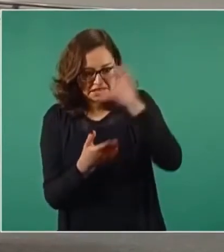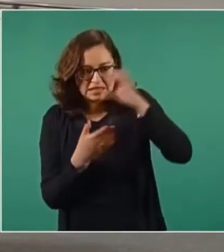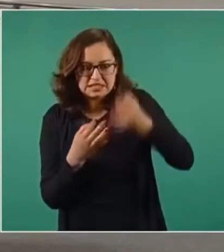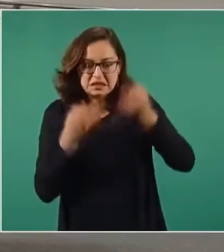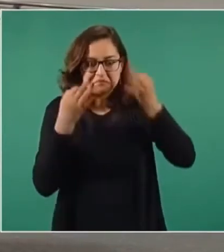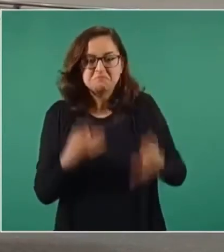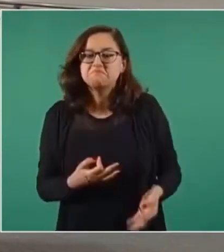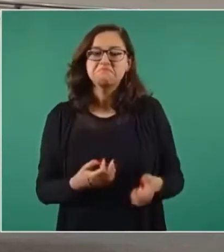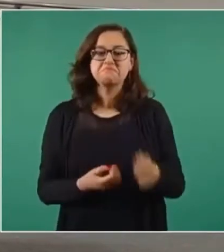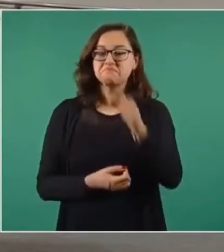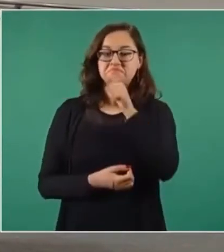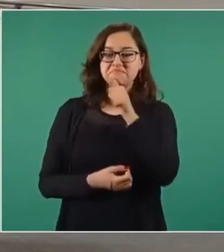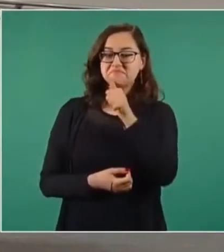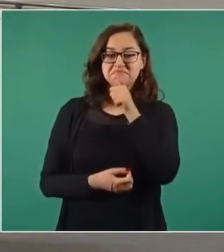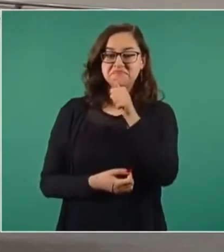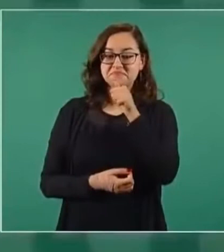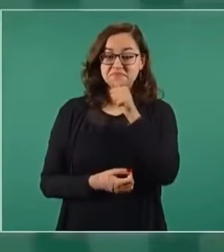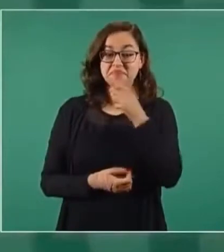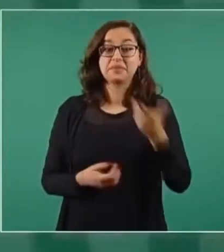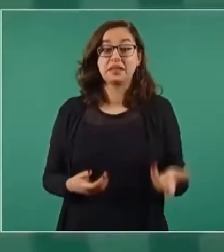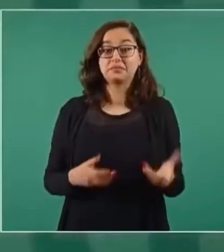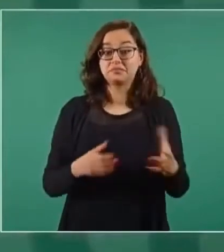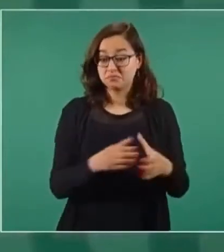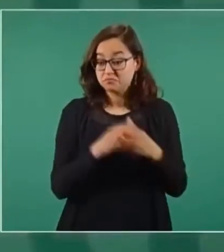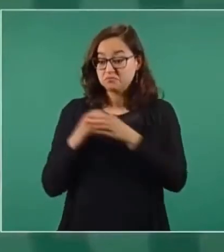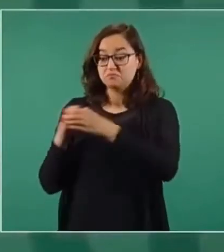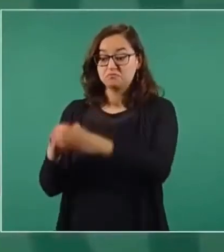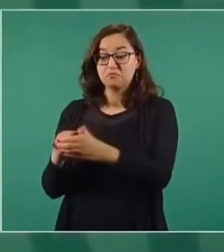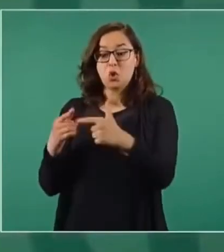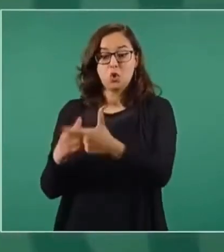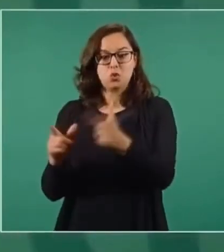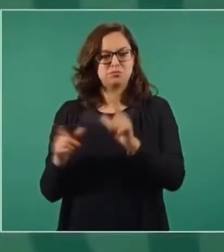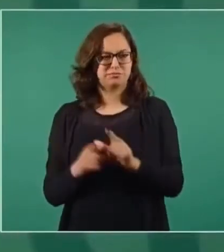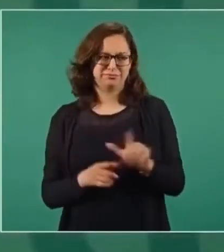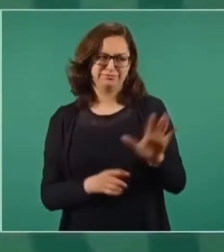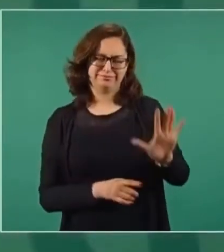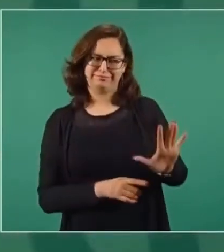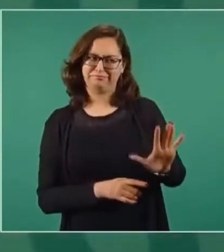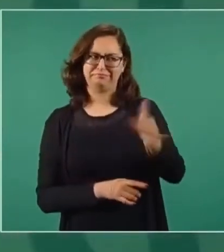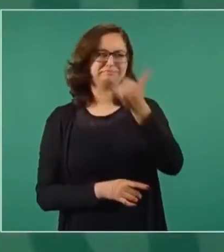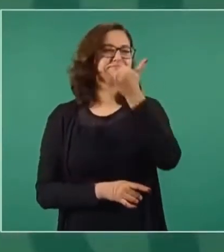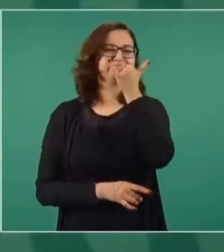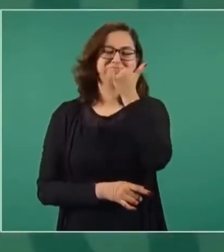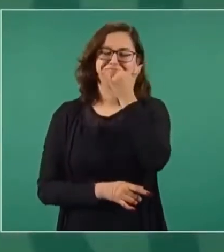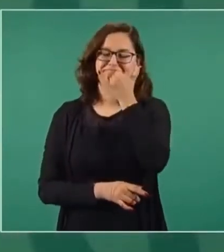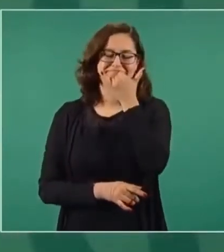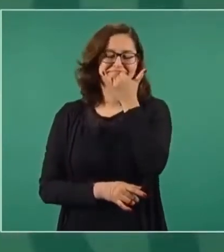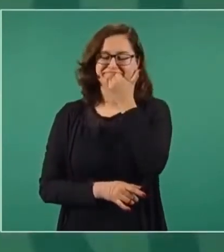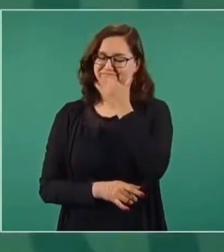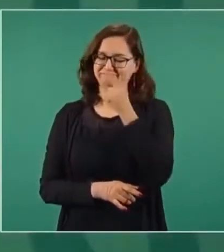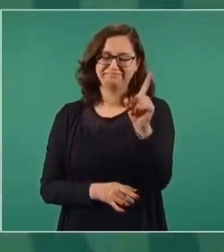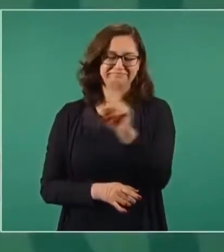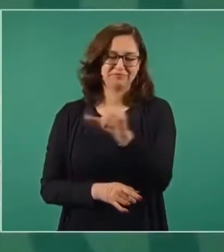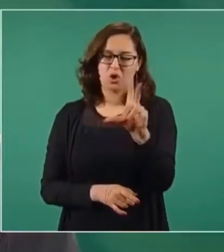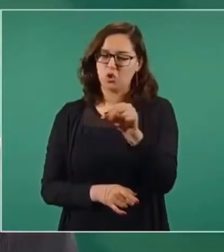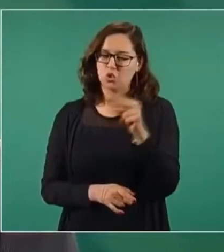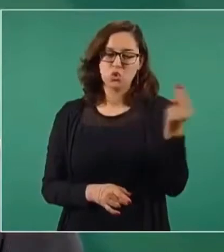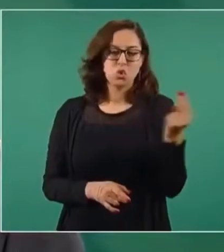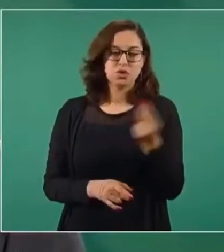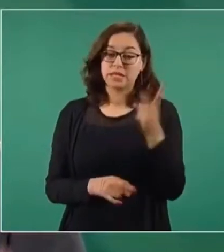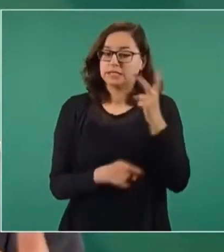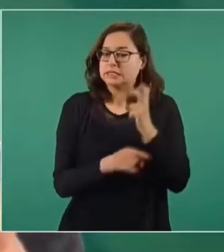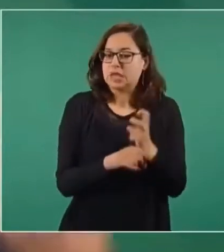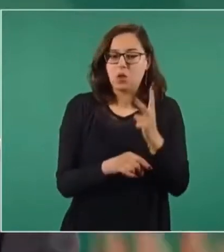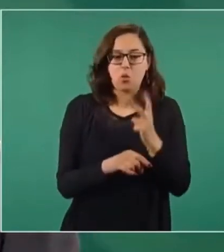propuesta. Y las personas expertas lo que dicen es, no hay en este momento ninguna evidencia que sugiera que se requiere